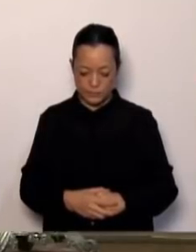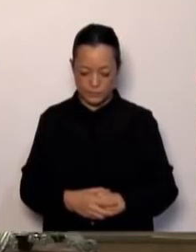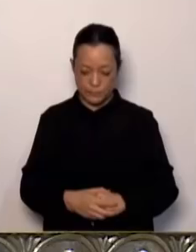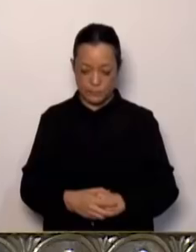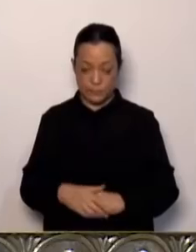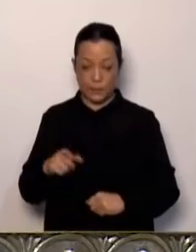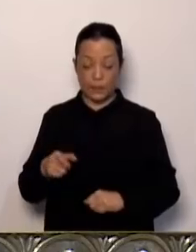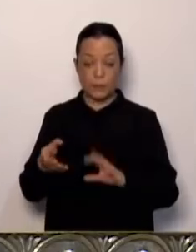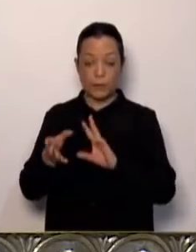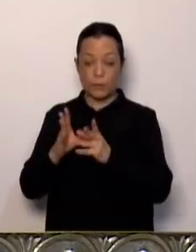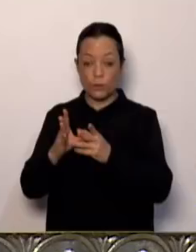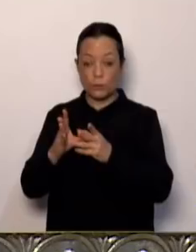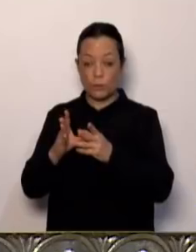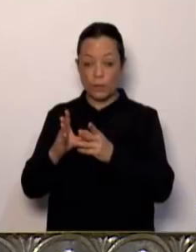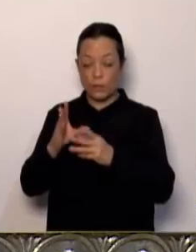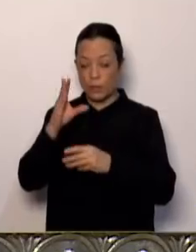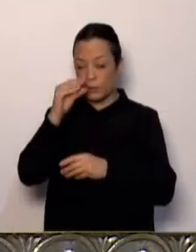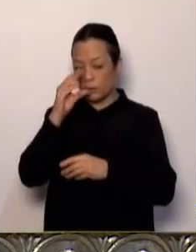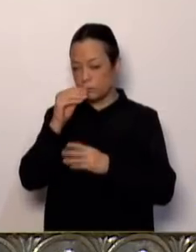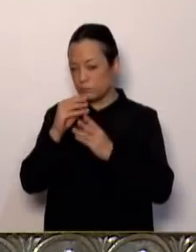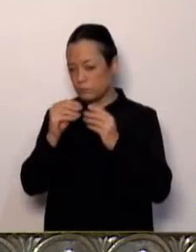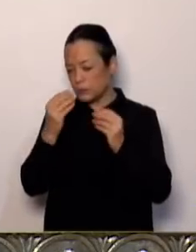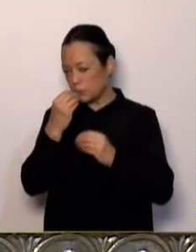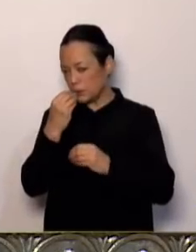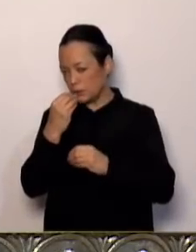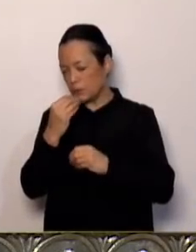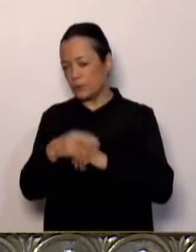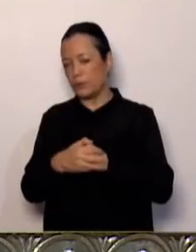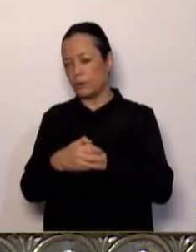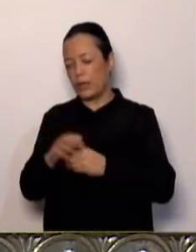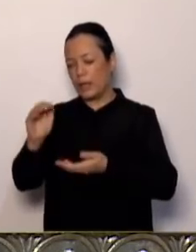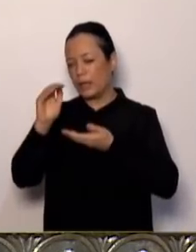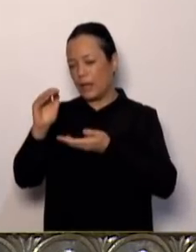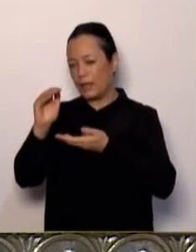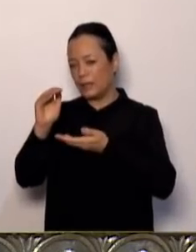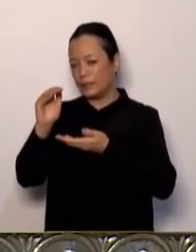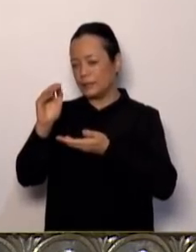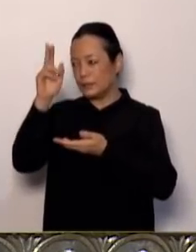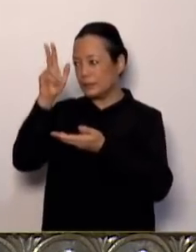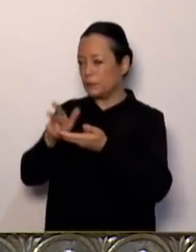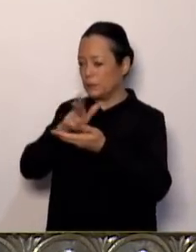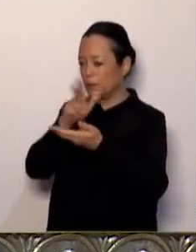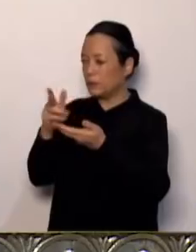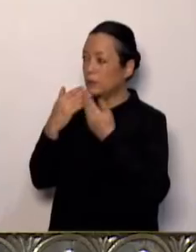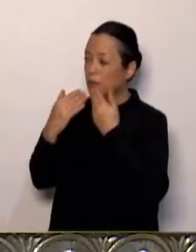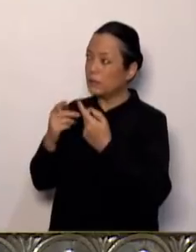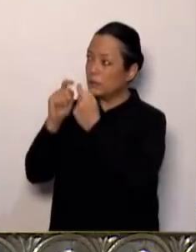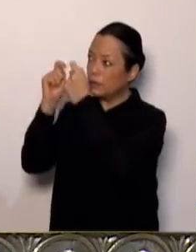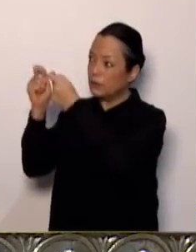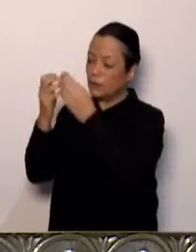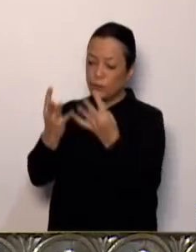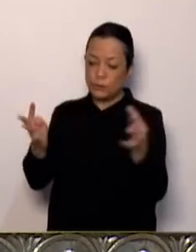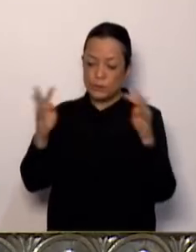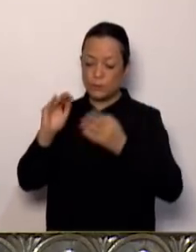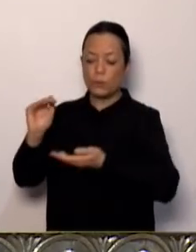Del mismo modo, acabada la cena, tomó el cáliz, dando gracias te bendijo, y lo pasó a